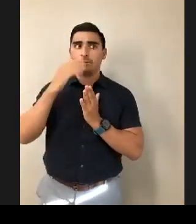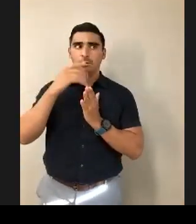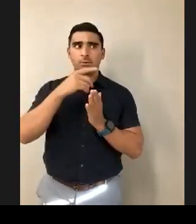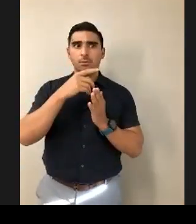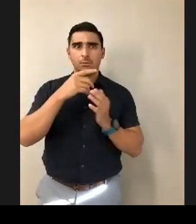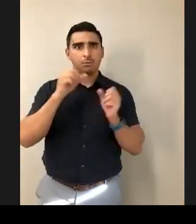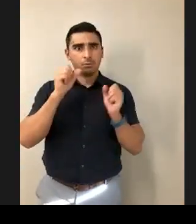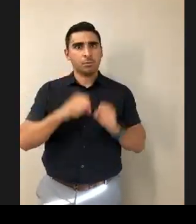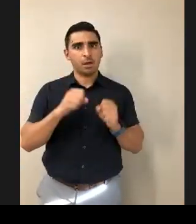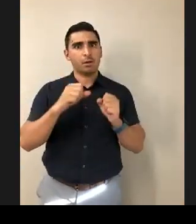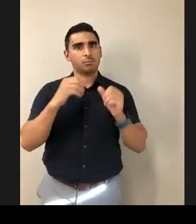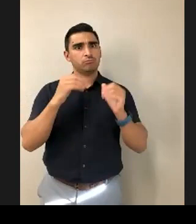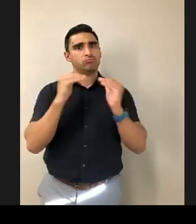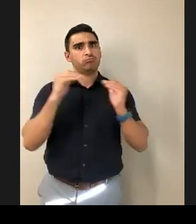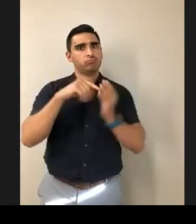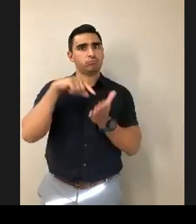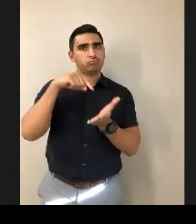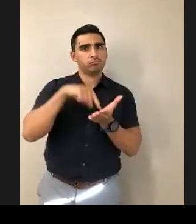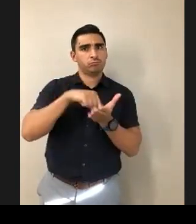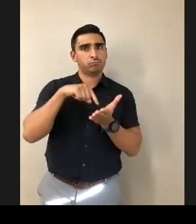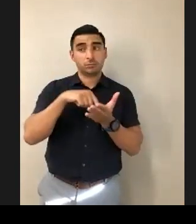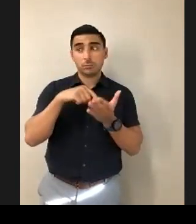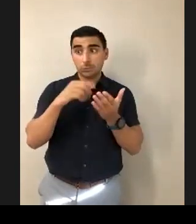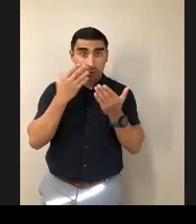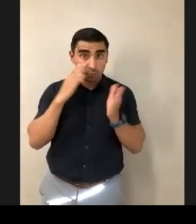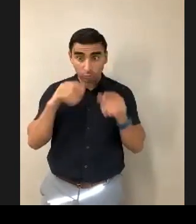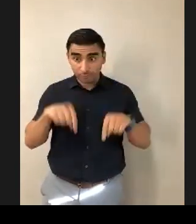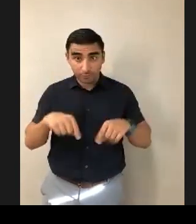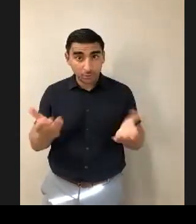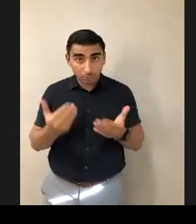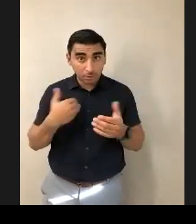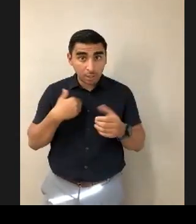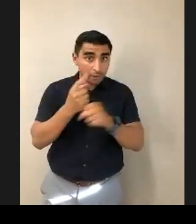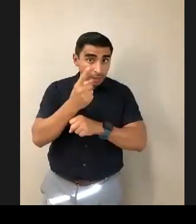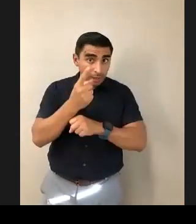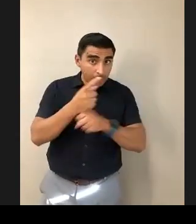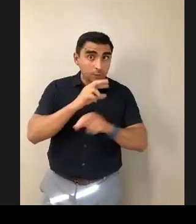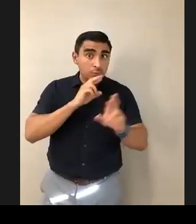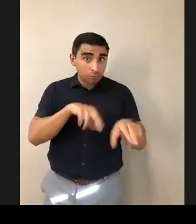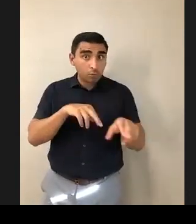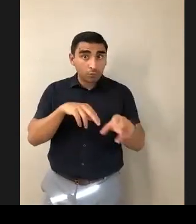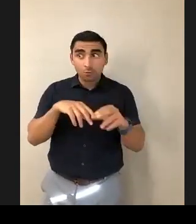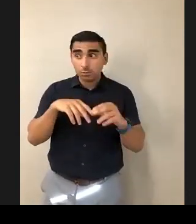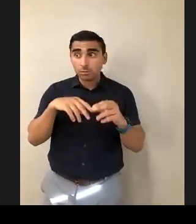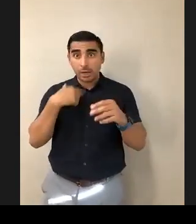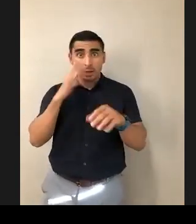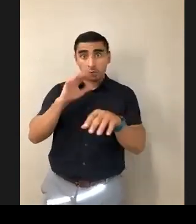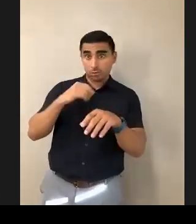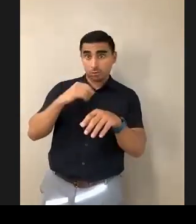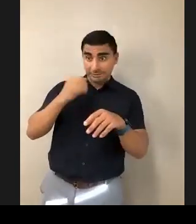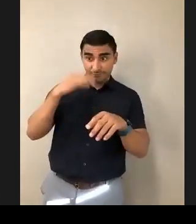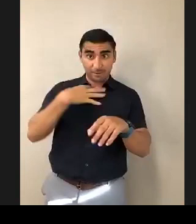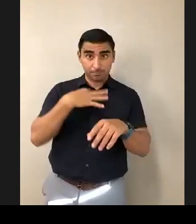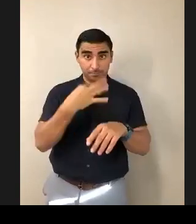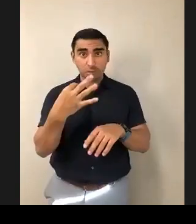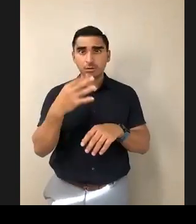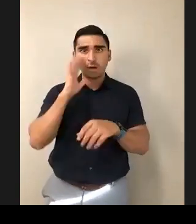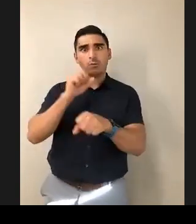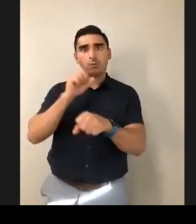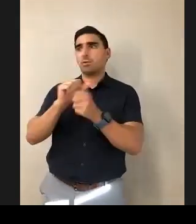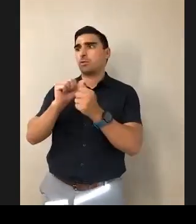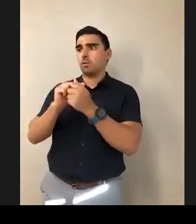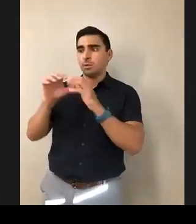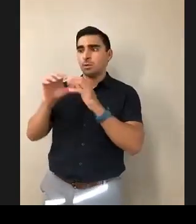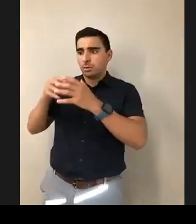sido herido seriamente, bueno, tenemos que realmente encontrar